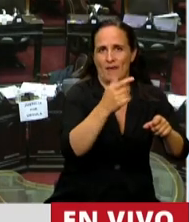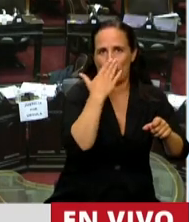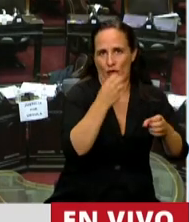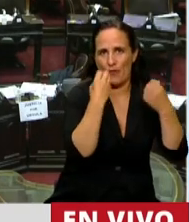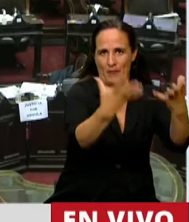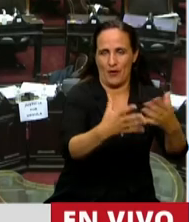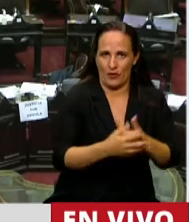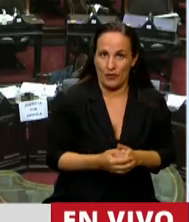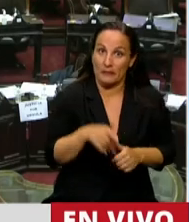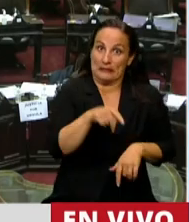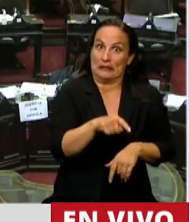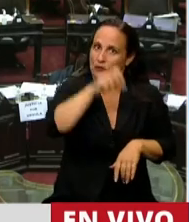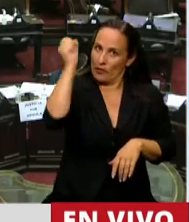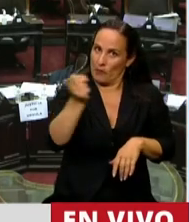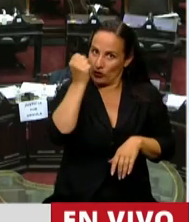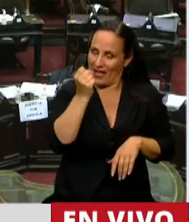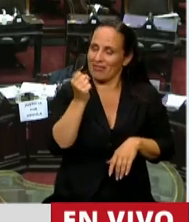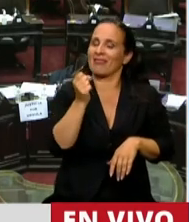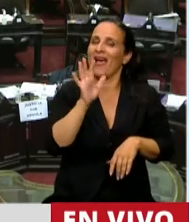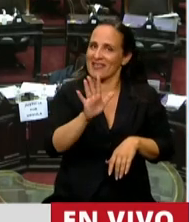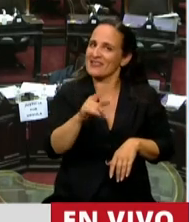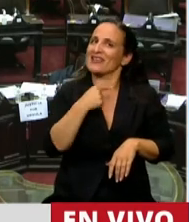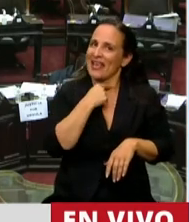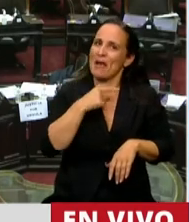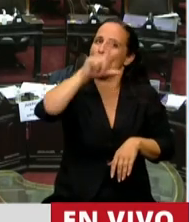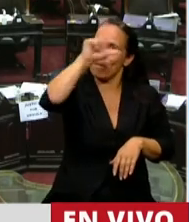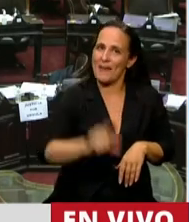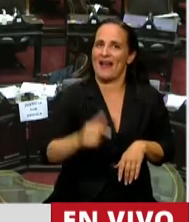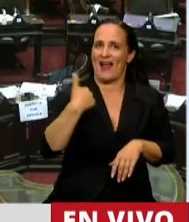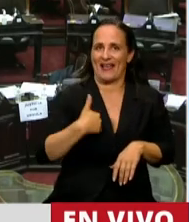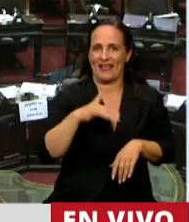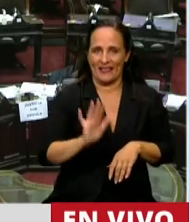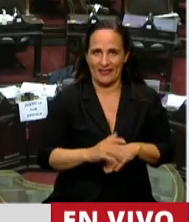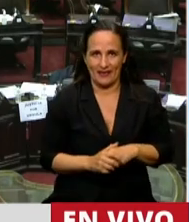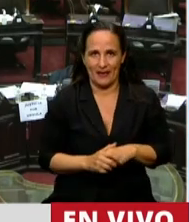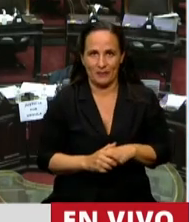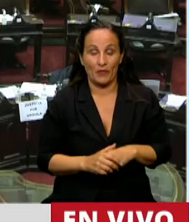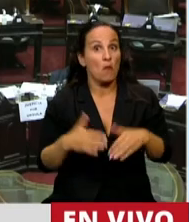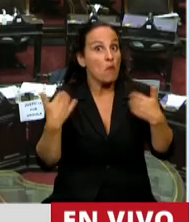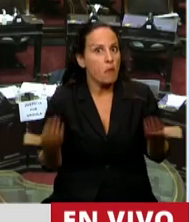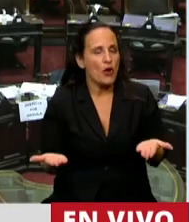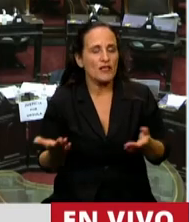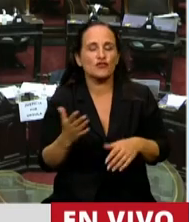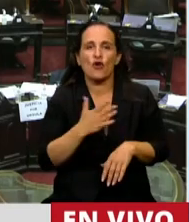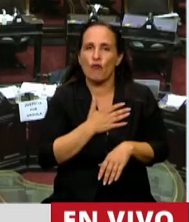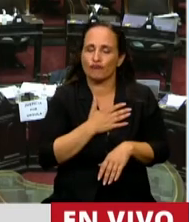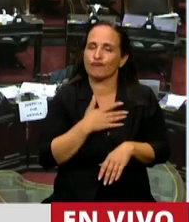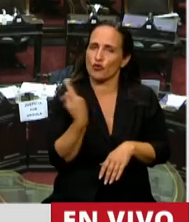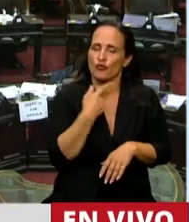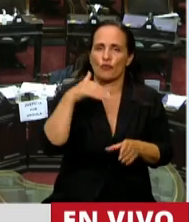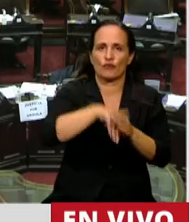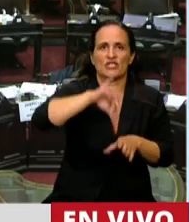muy importante y me parece que es lo que nosotros también queremos para nuestro país. Por esto, señor presidente, que vamos a